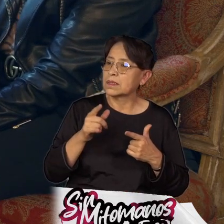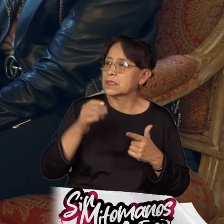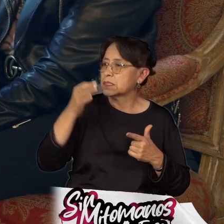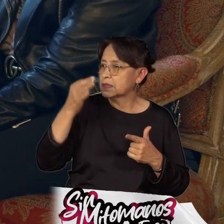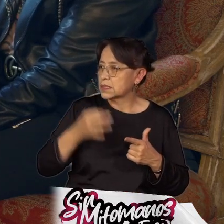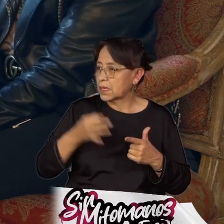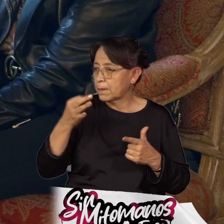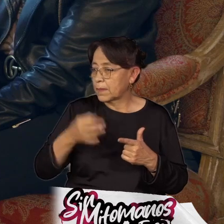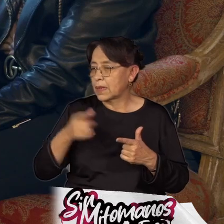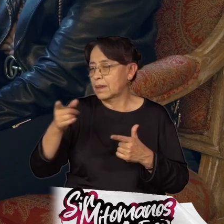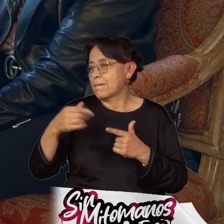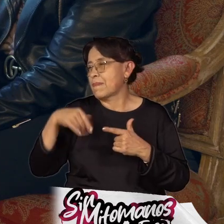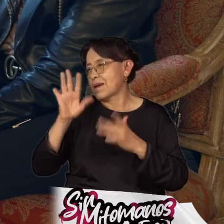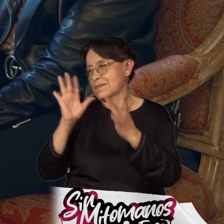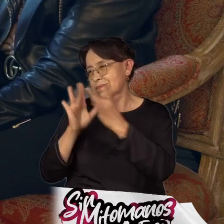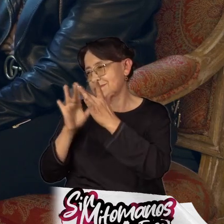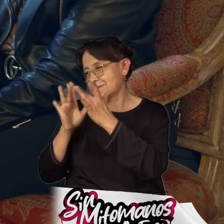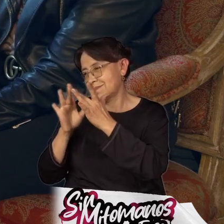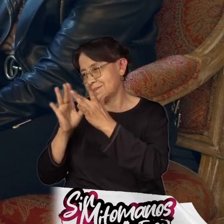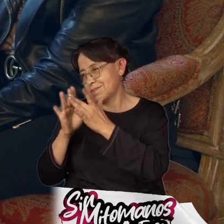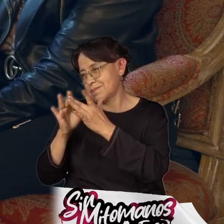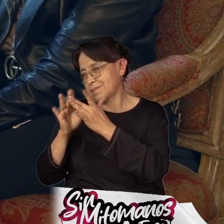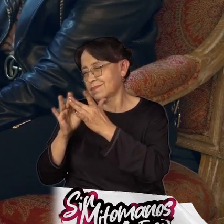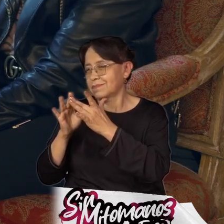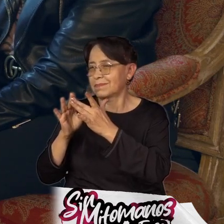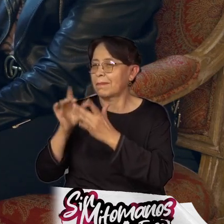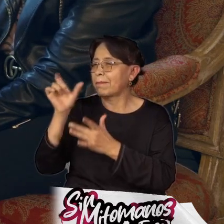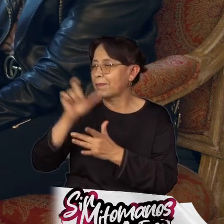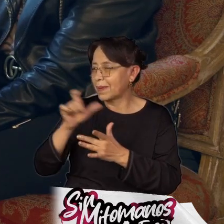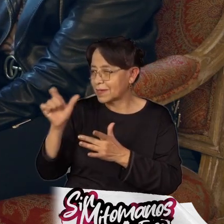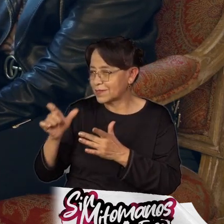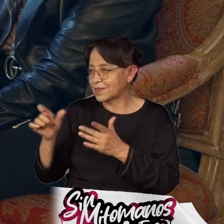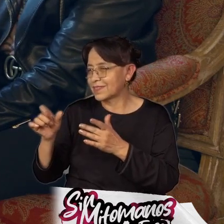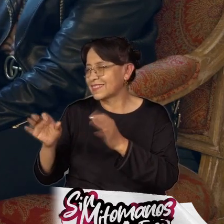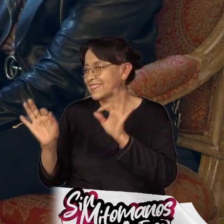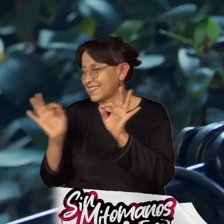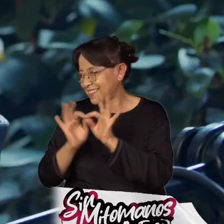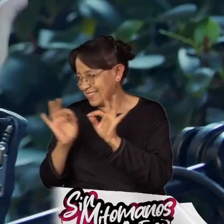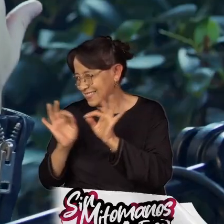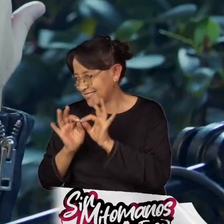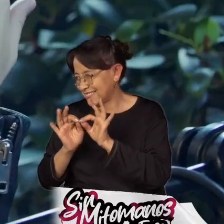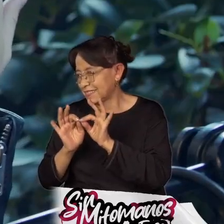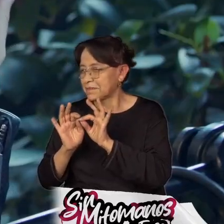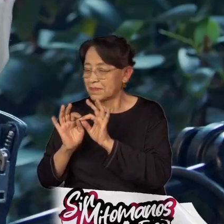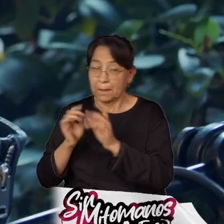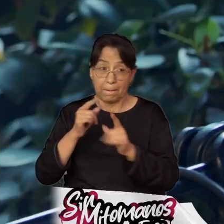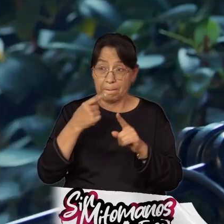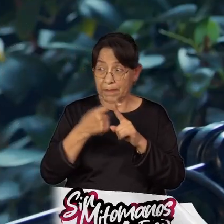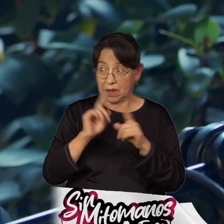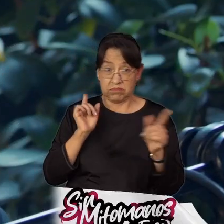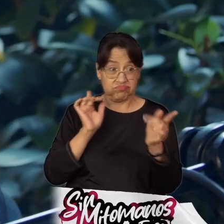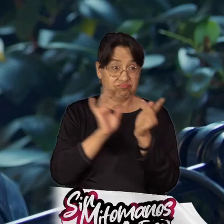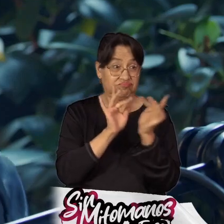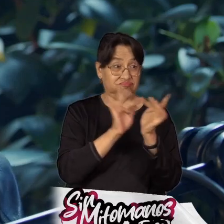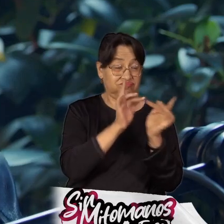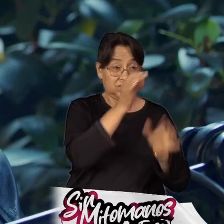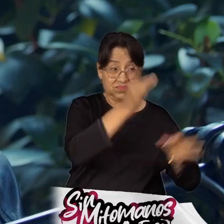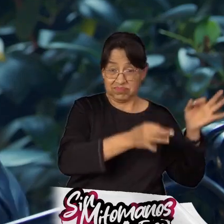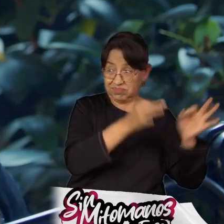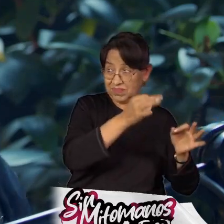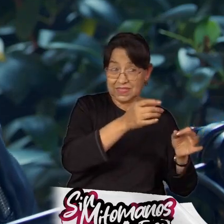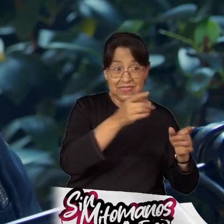ustedes, no se la pasaba con los ricos. Disfrutaba de algunas cosas que les daban, al contrario,